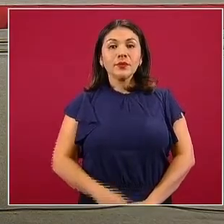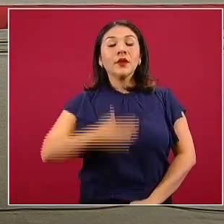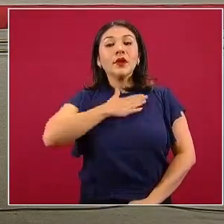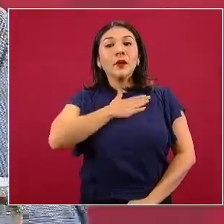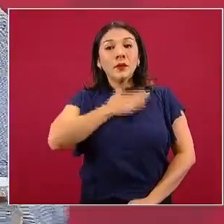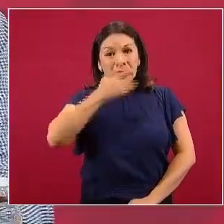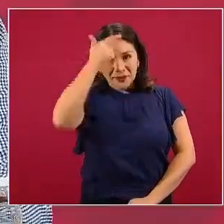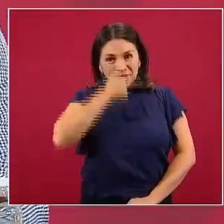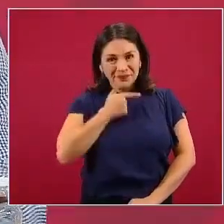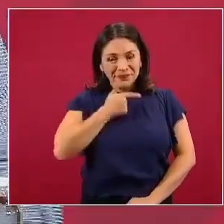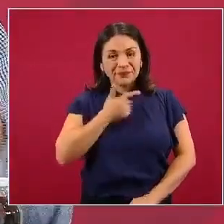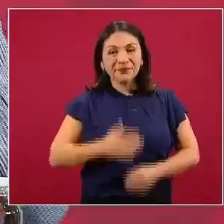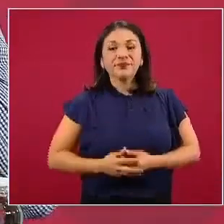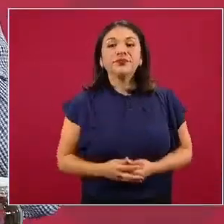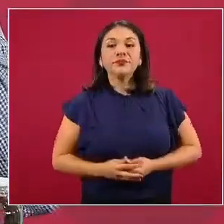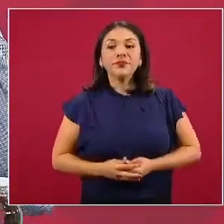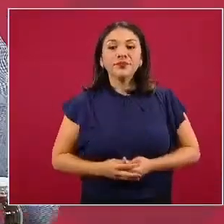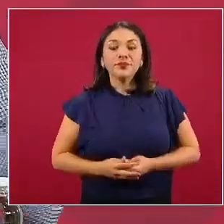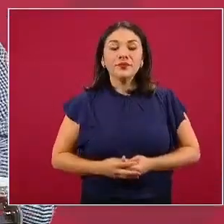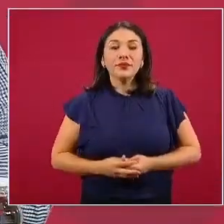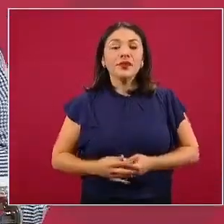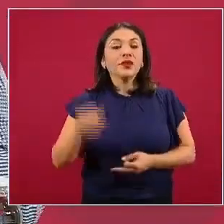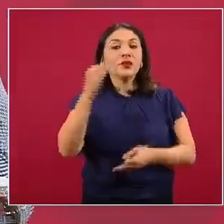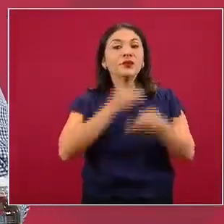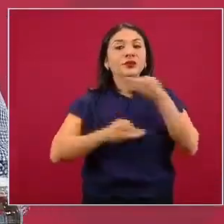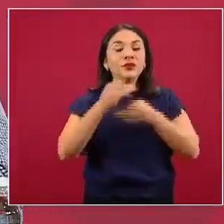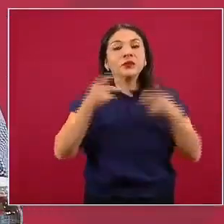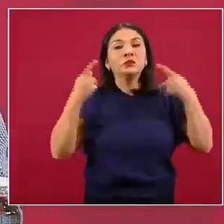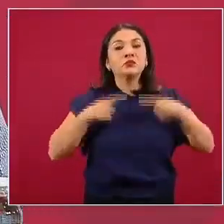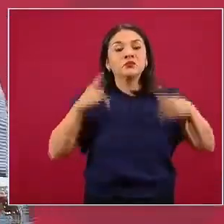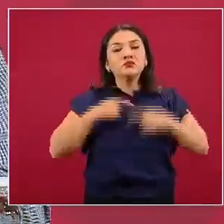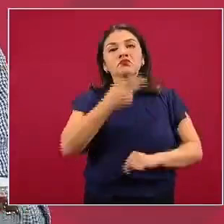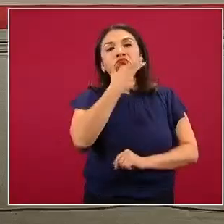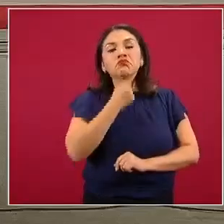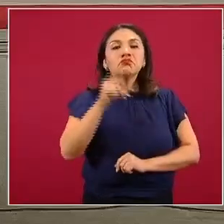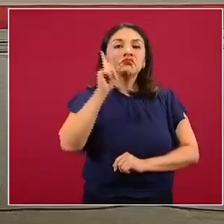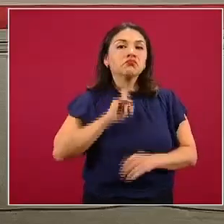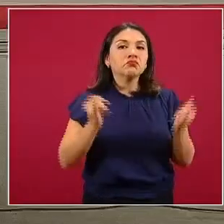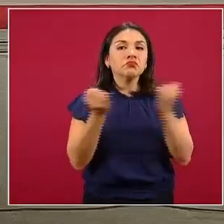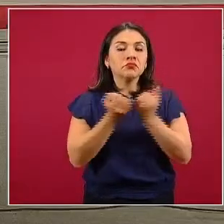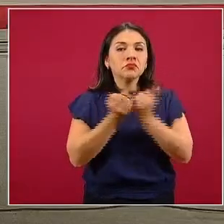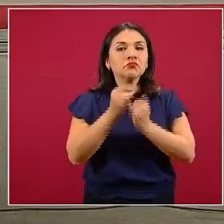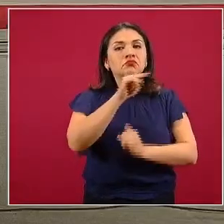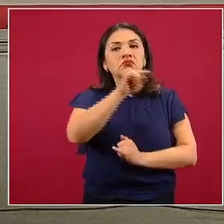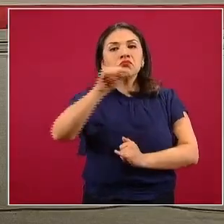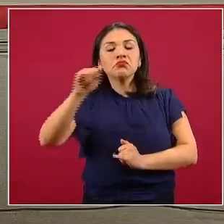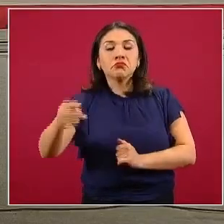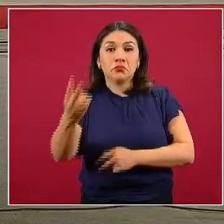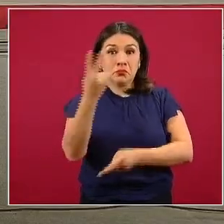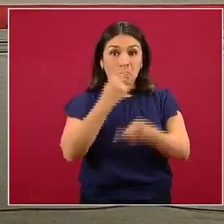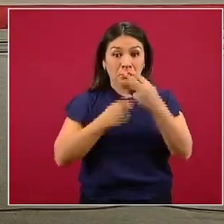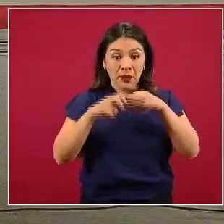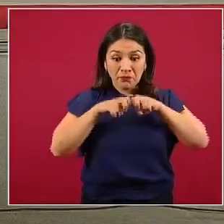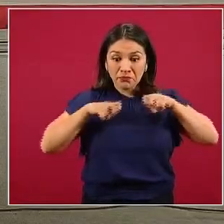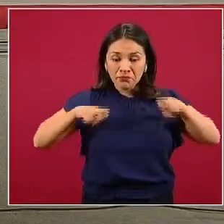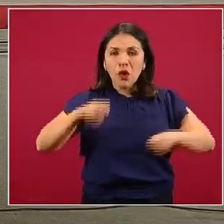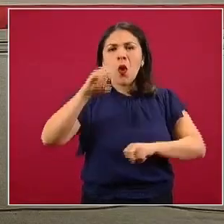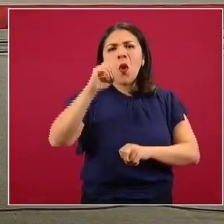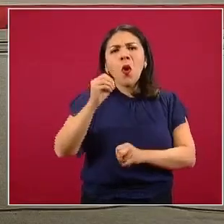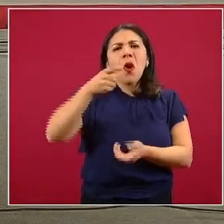Muy buenas noches a todos y todas las personas que, ya sea de manera presencial o